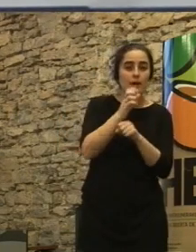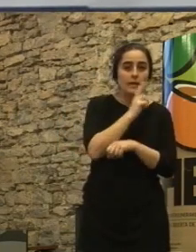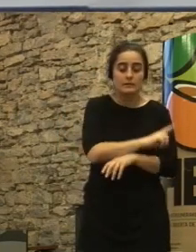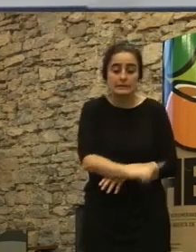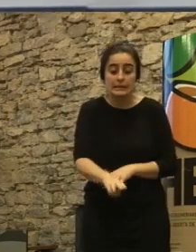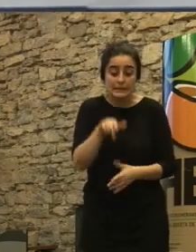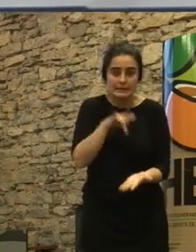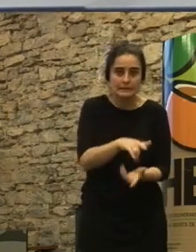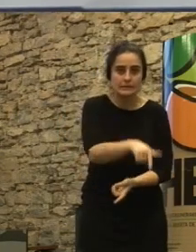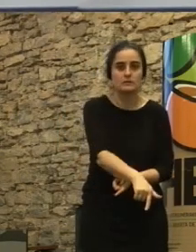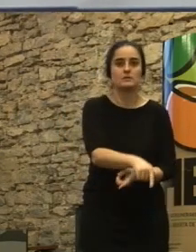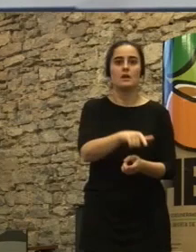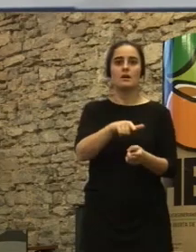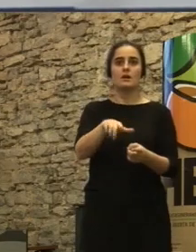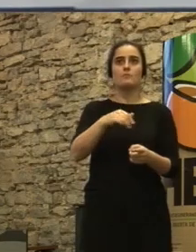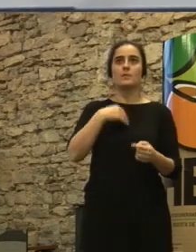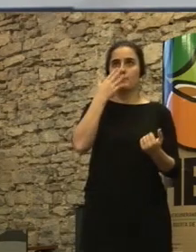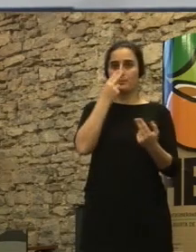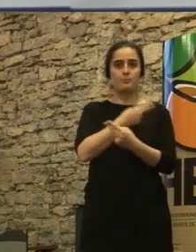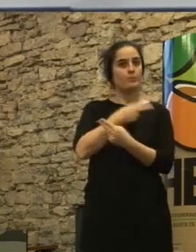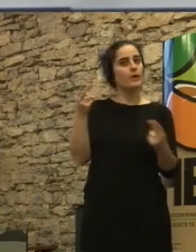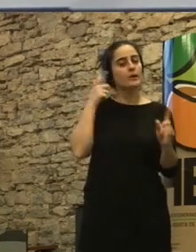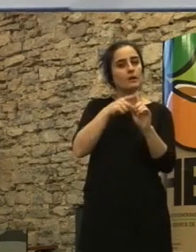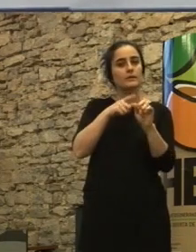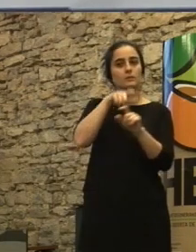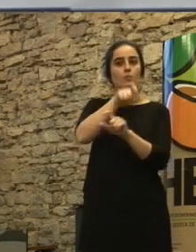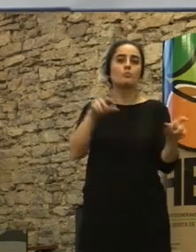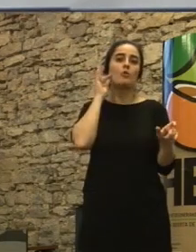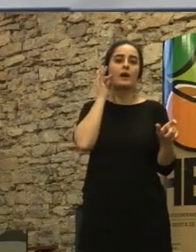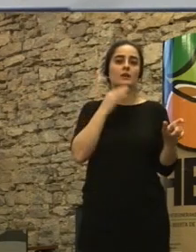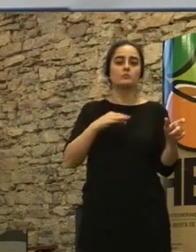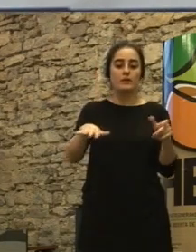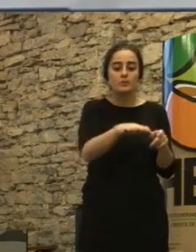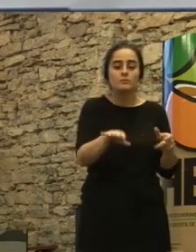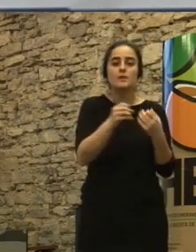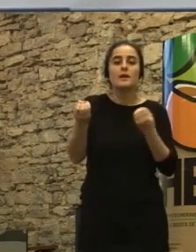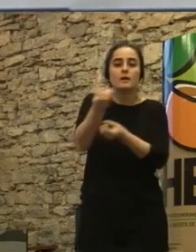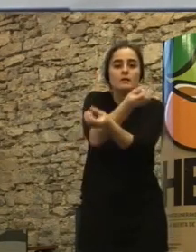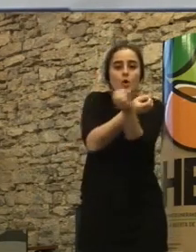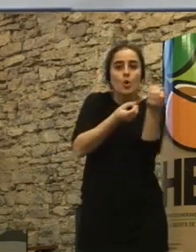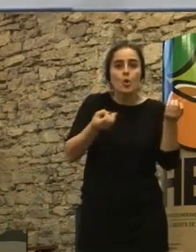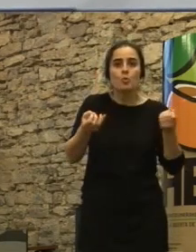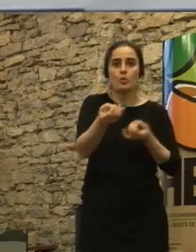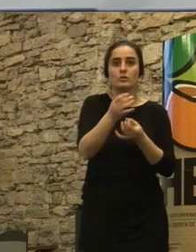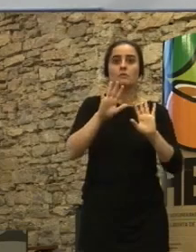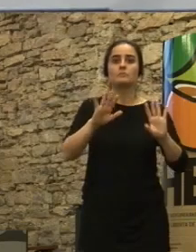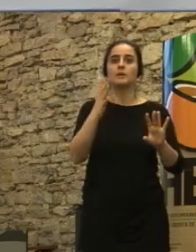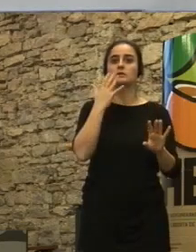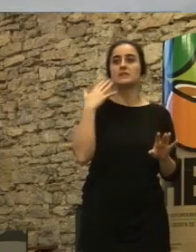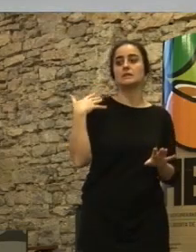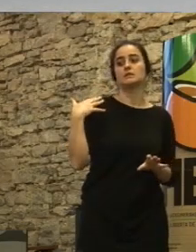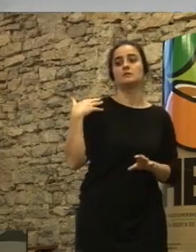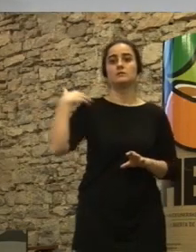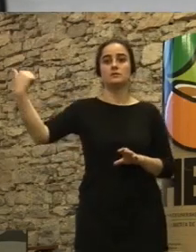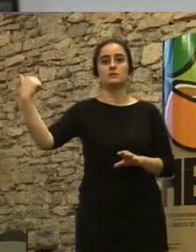sitio tengan estos espacios para poder poner esta experiencia en común, pero cuando la llaman